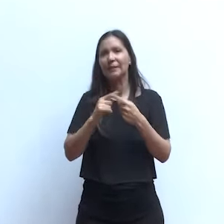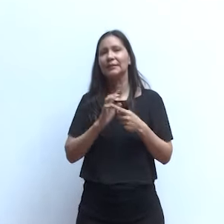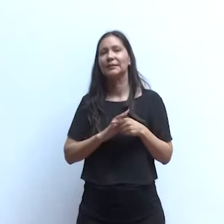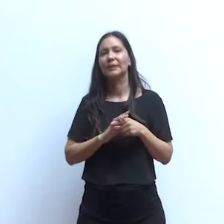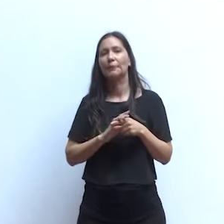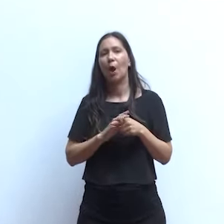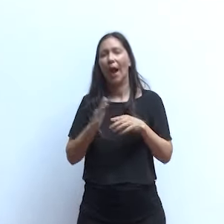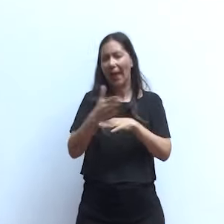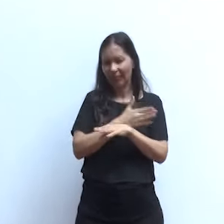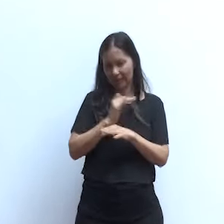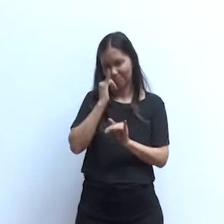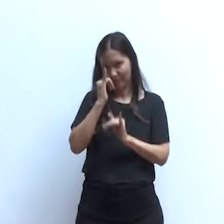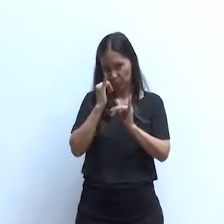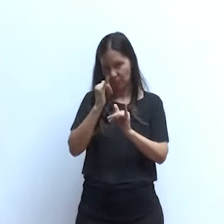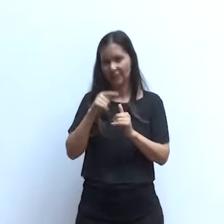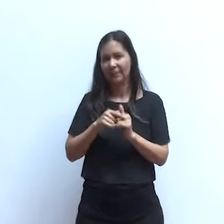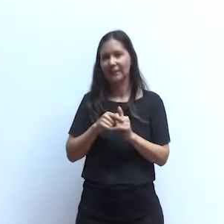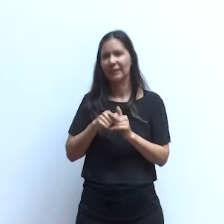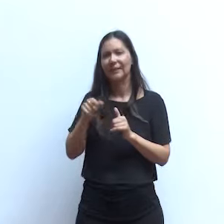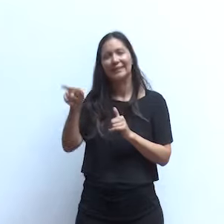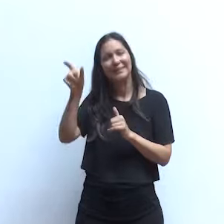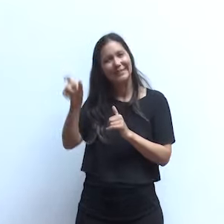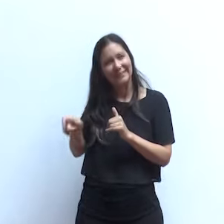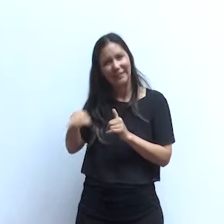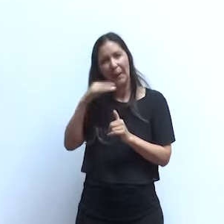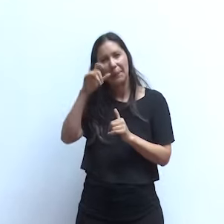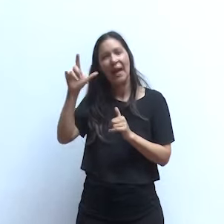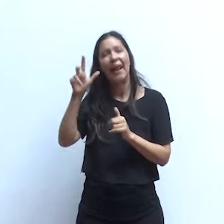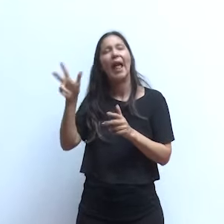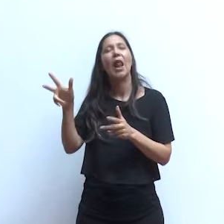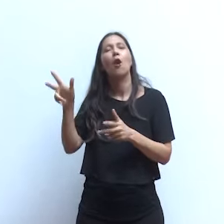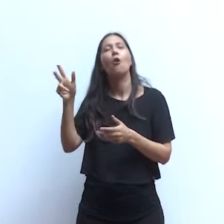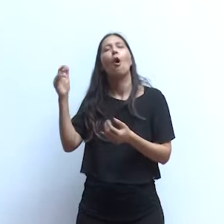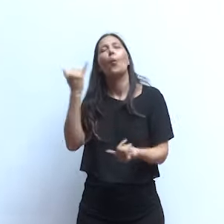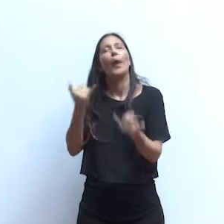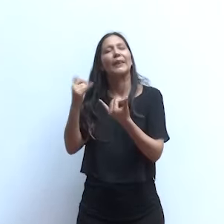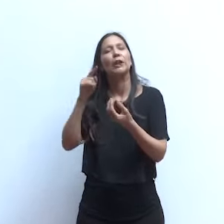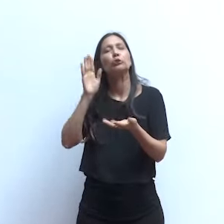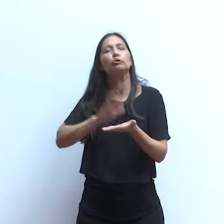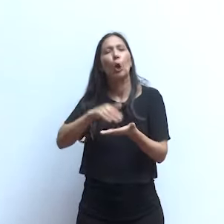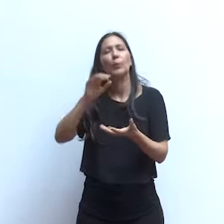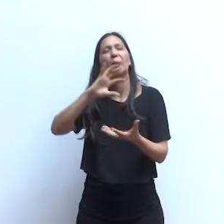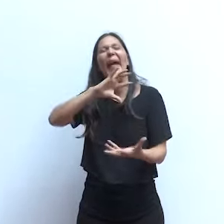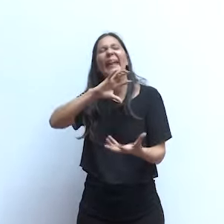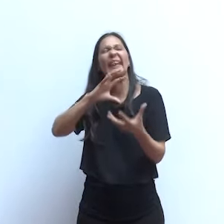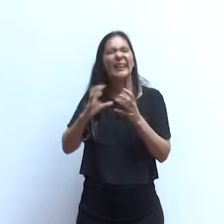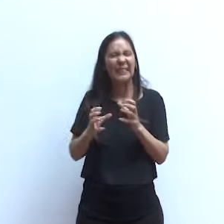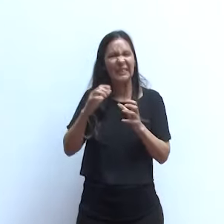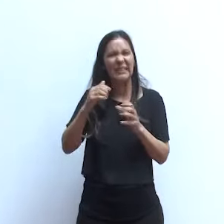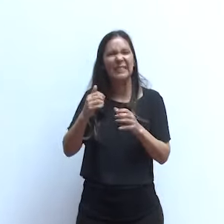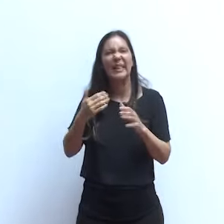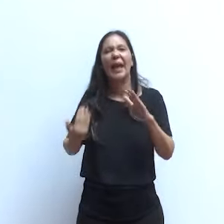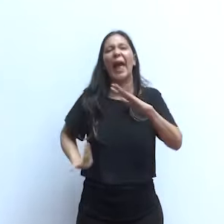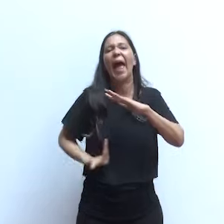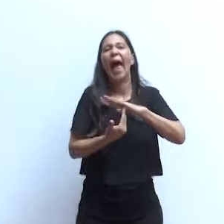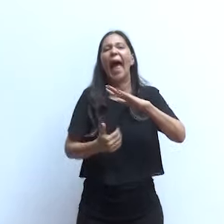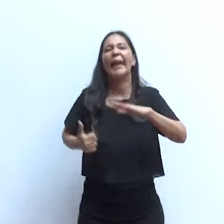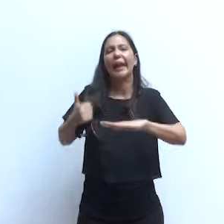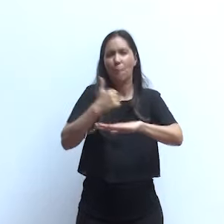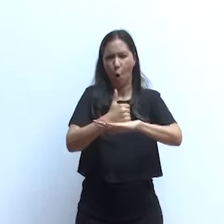eh digo que que que Javier no va a hablar de de una crisis hegemónica que como todos sabemos es una crisis de